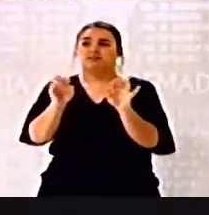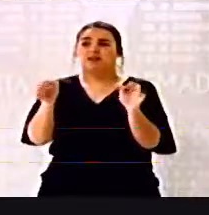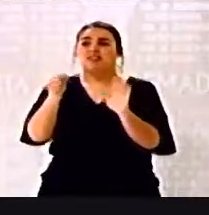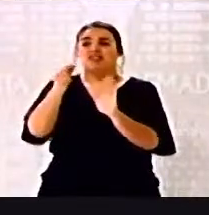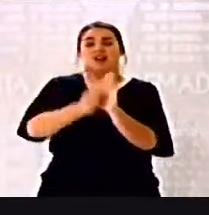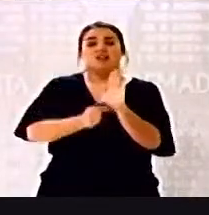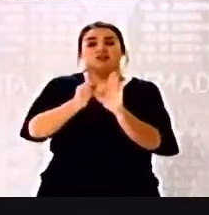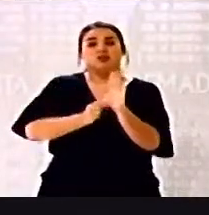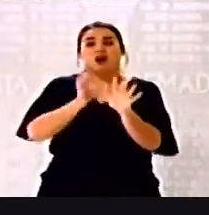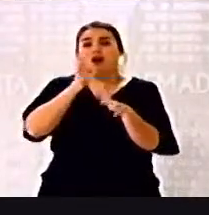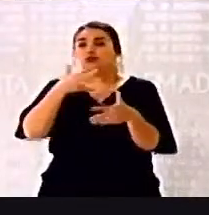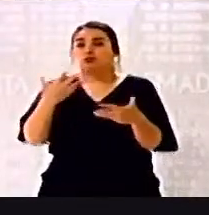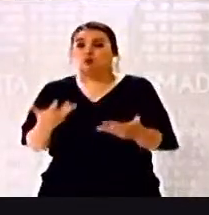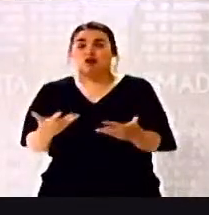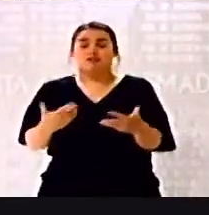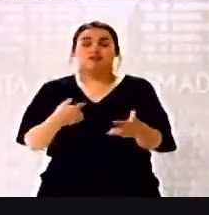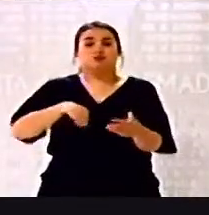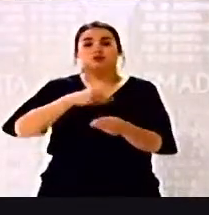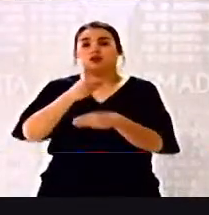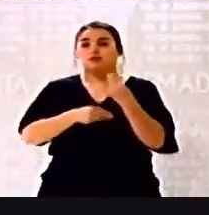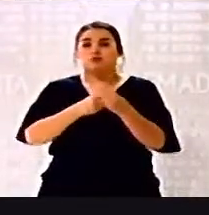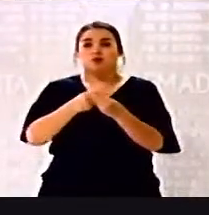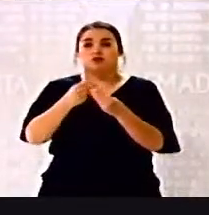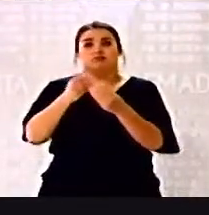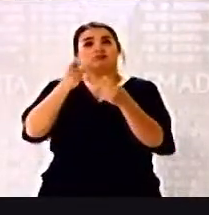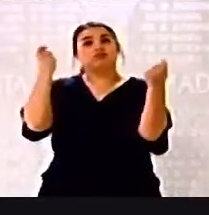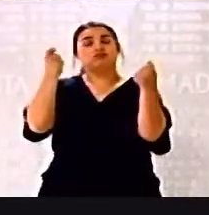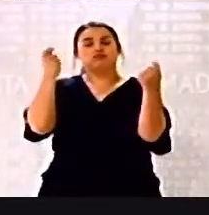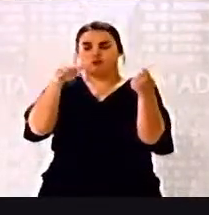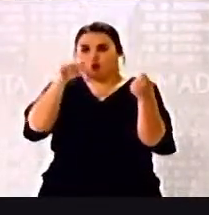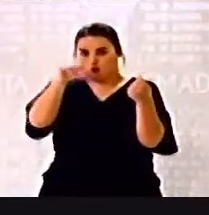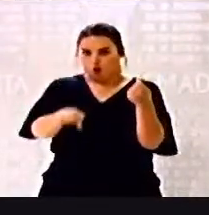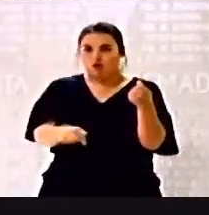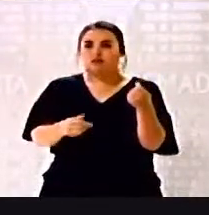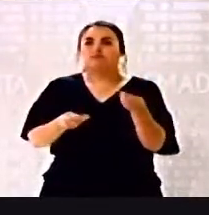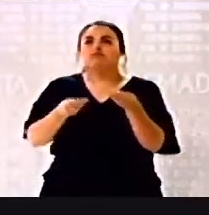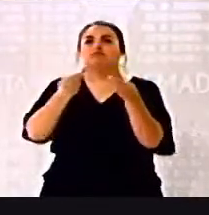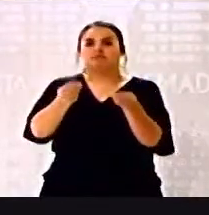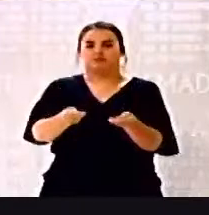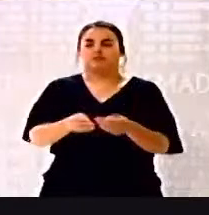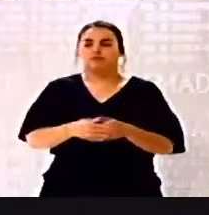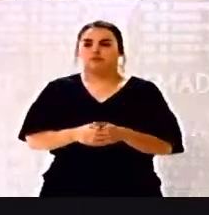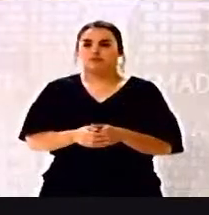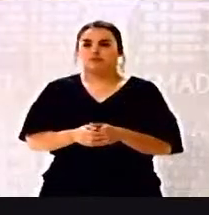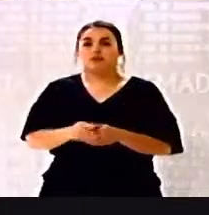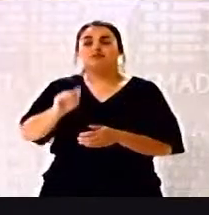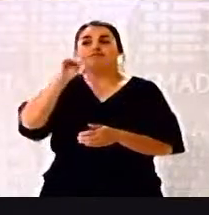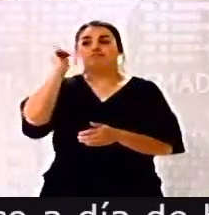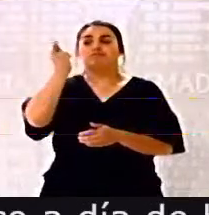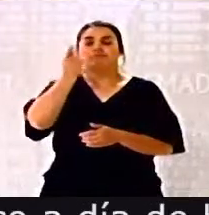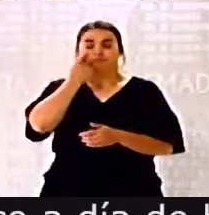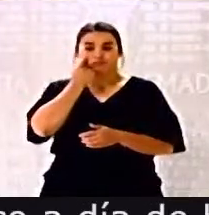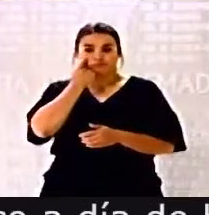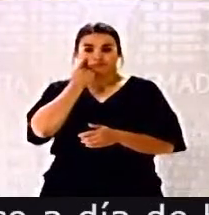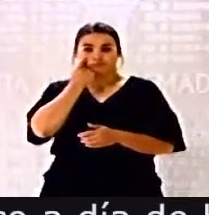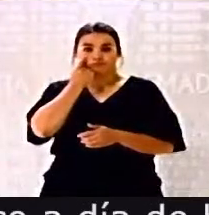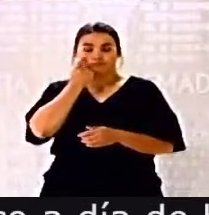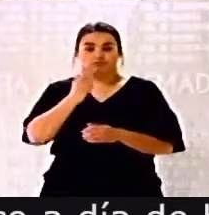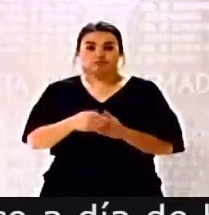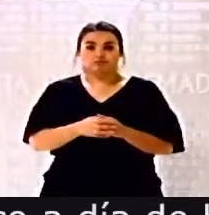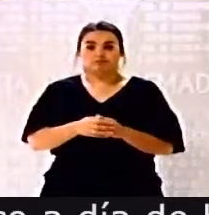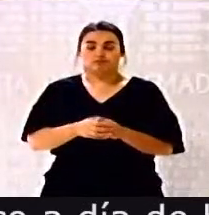datos que hacemos públicos a fecha de hoy, hemos detectado